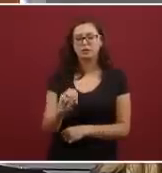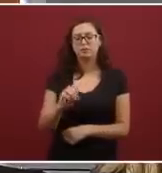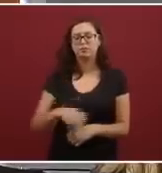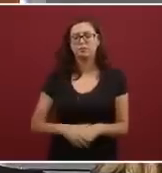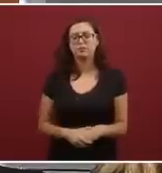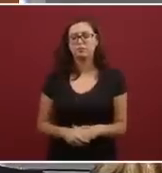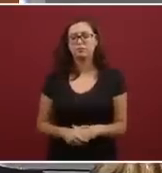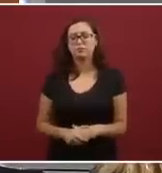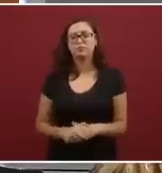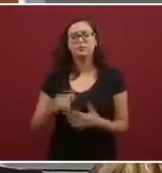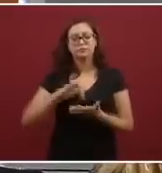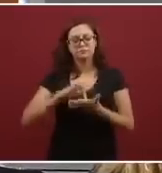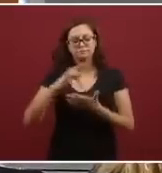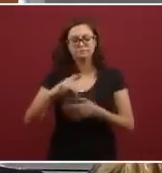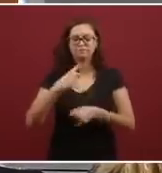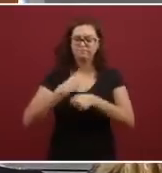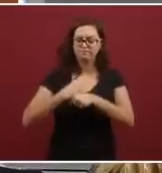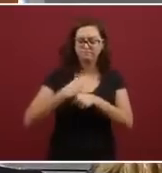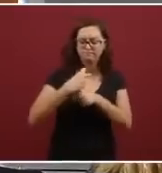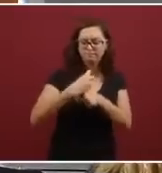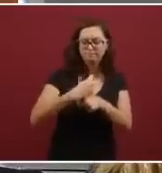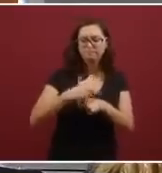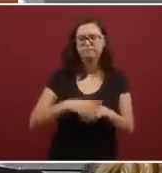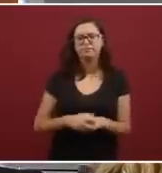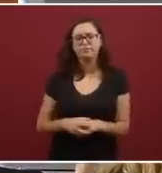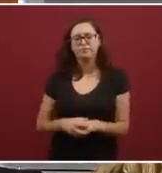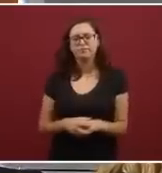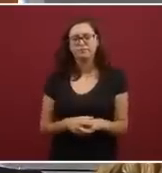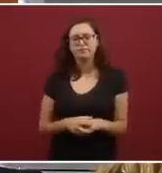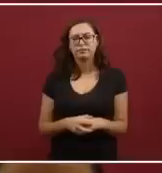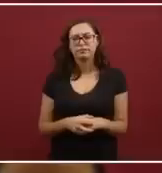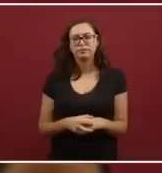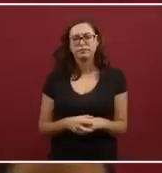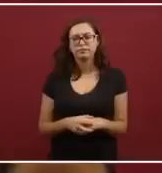Gracias por la invitación y gracias por